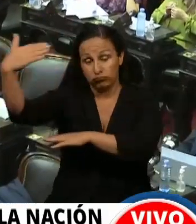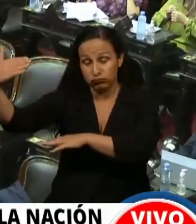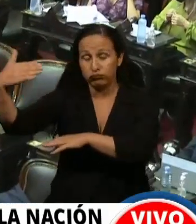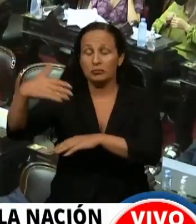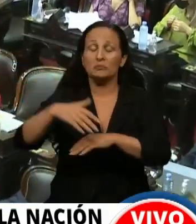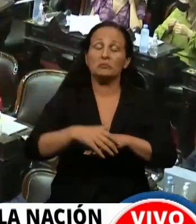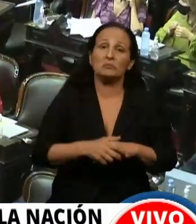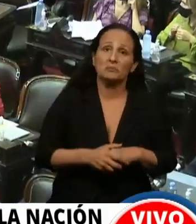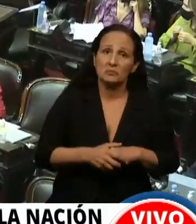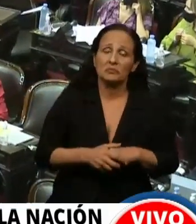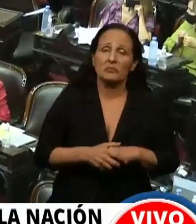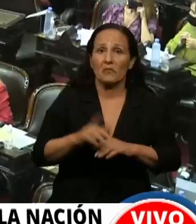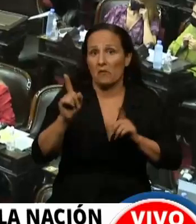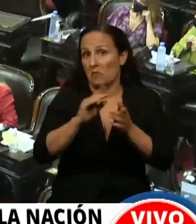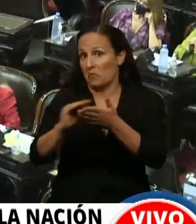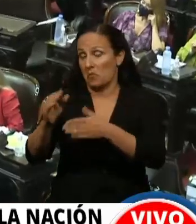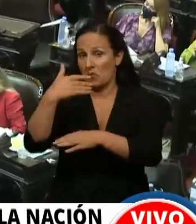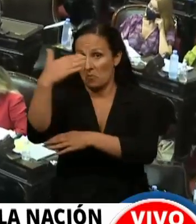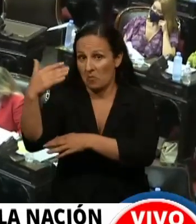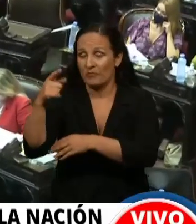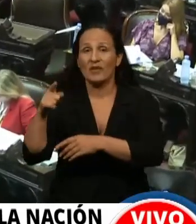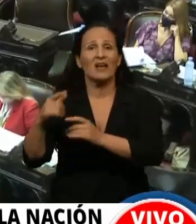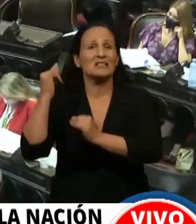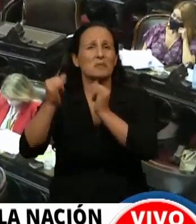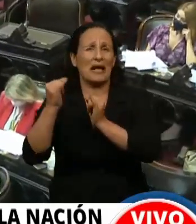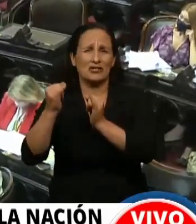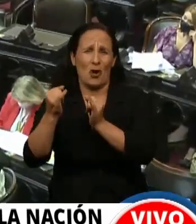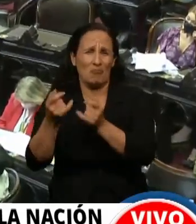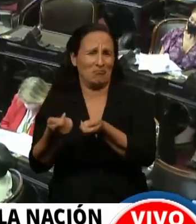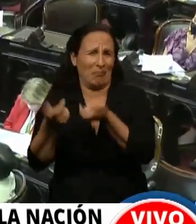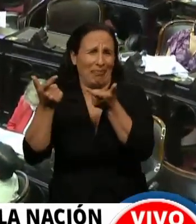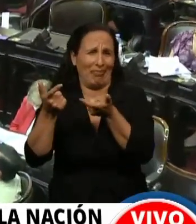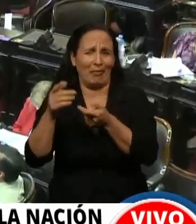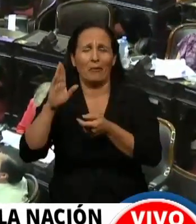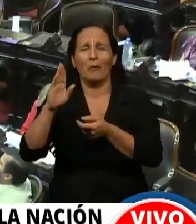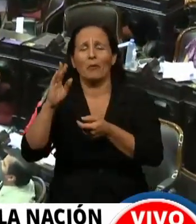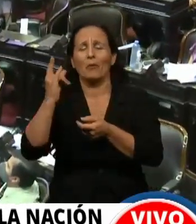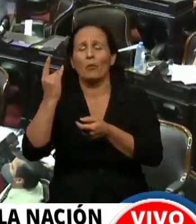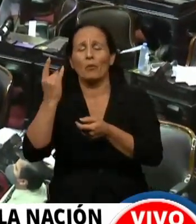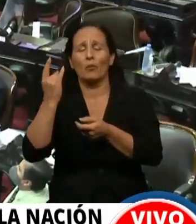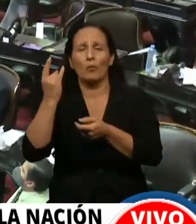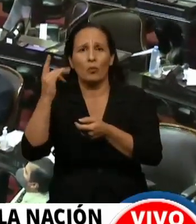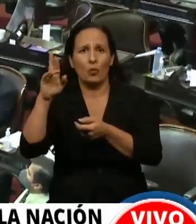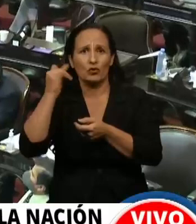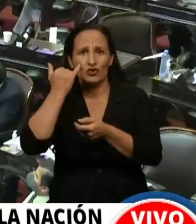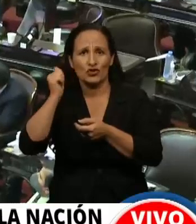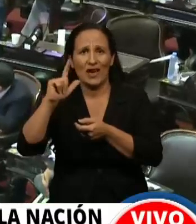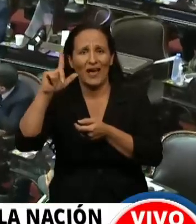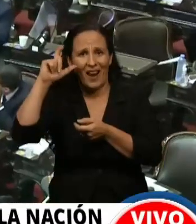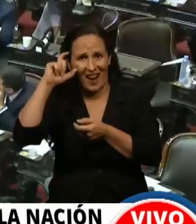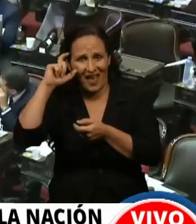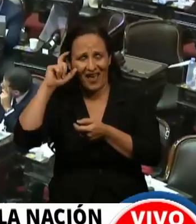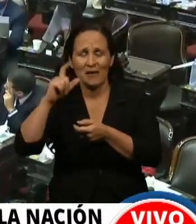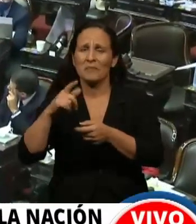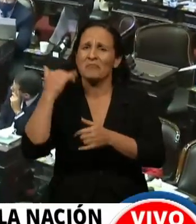la insuficiente explicación que brindó el diputado Burjaile a este cuerpo, y teniendo